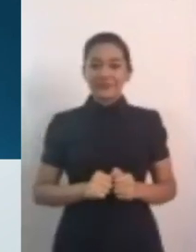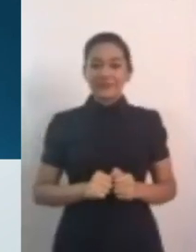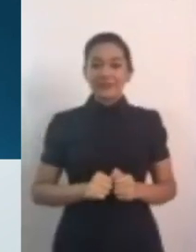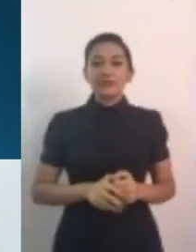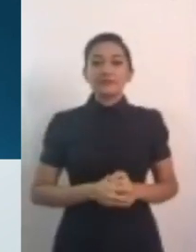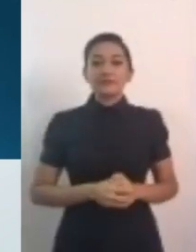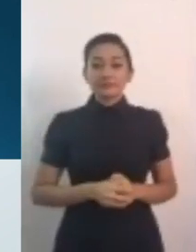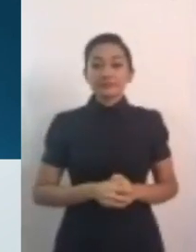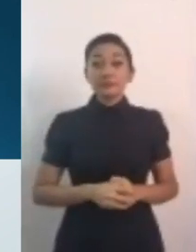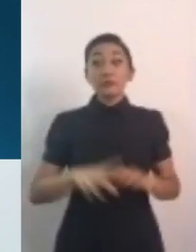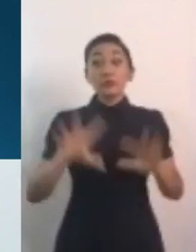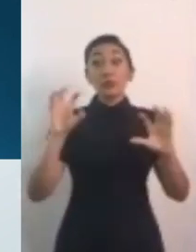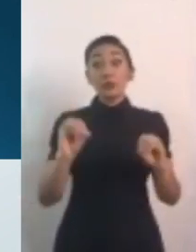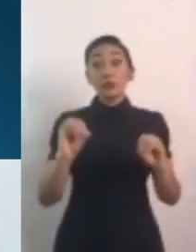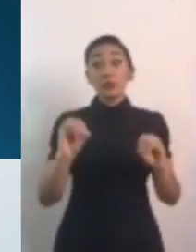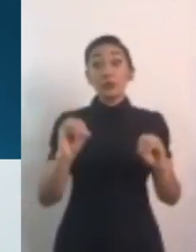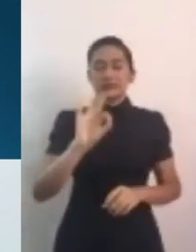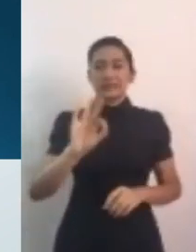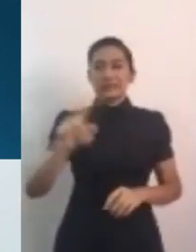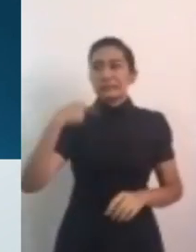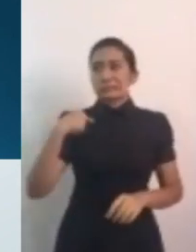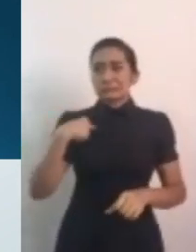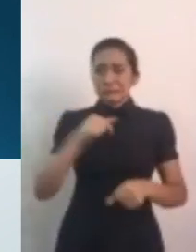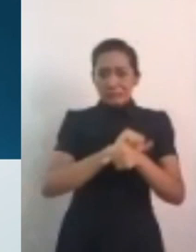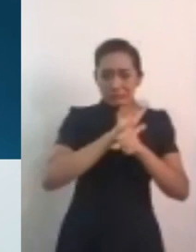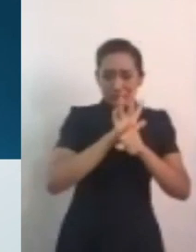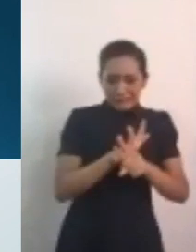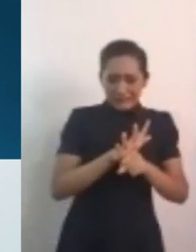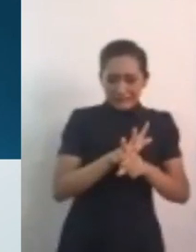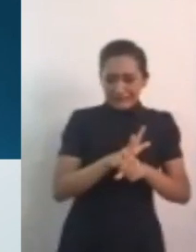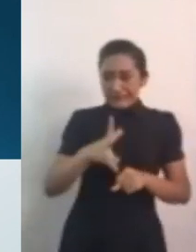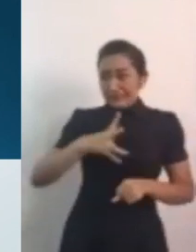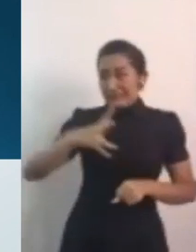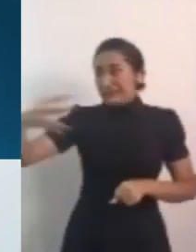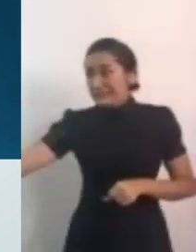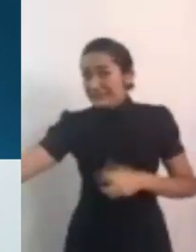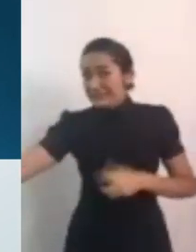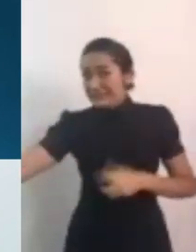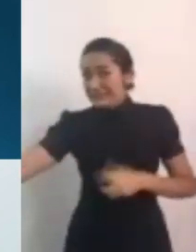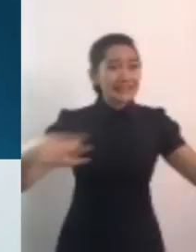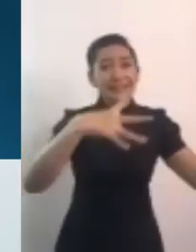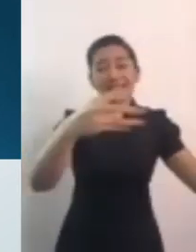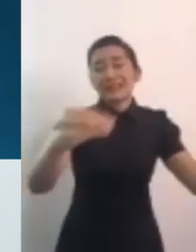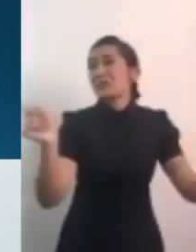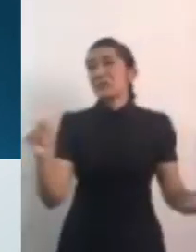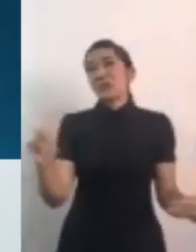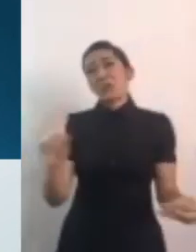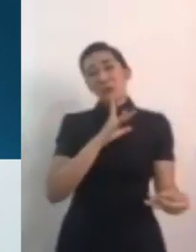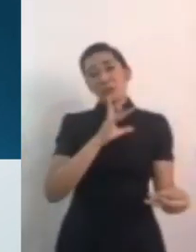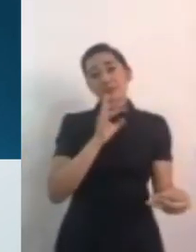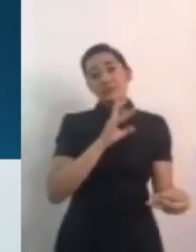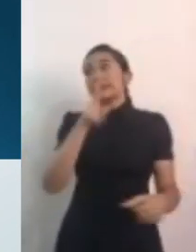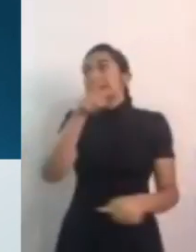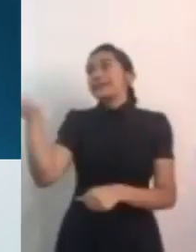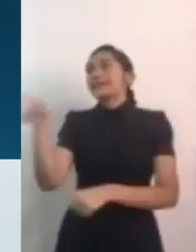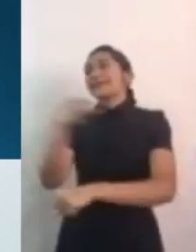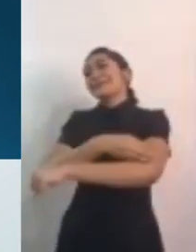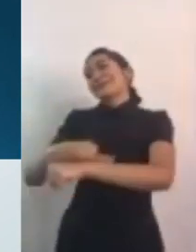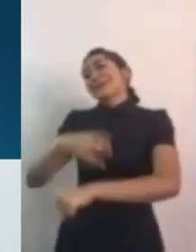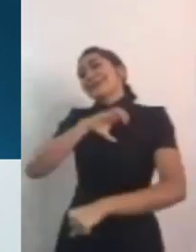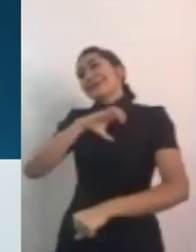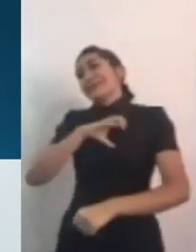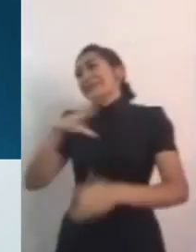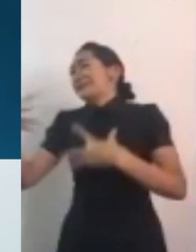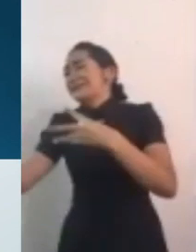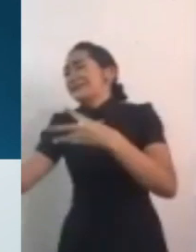Hay temor a transmitirla, sobre todo cuando vivimos con seres queridos. Y una de las cosas que hemos notado cuando atendemos a